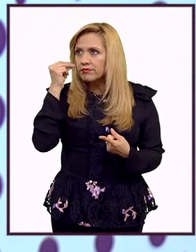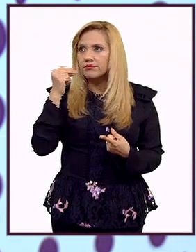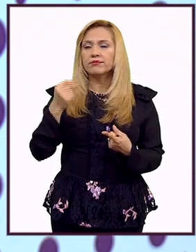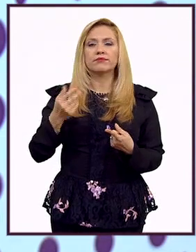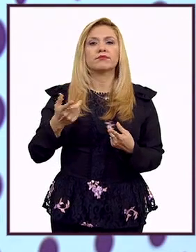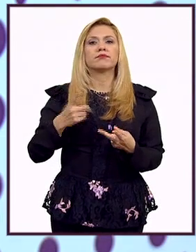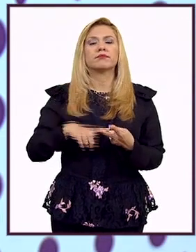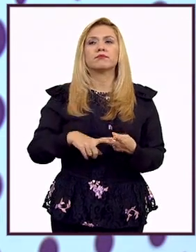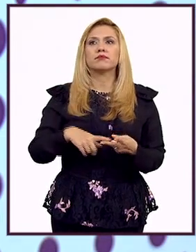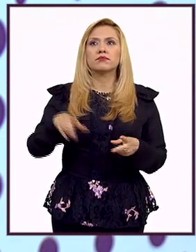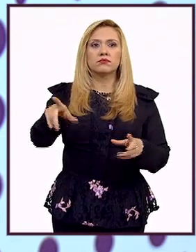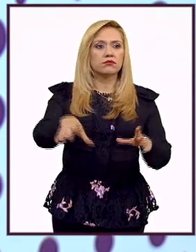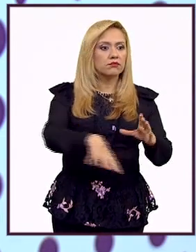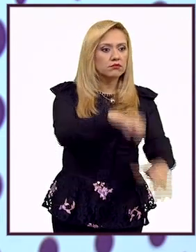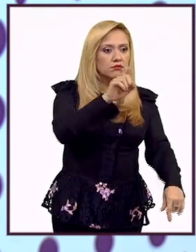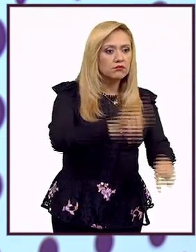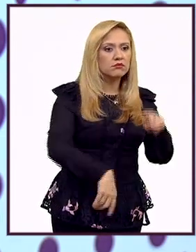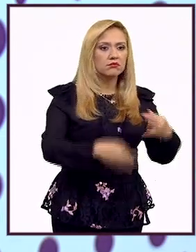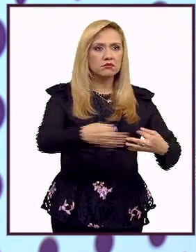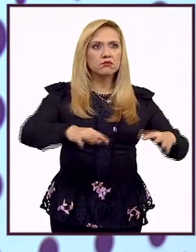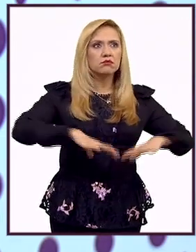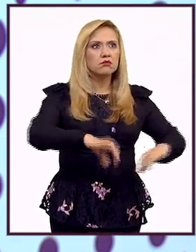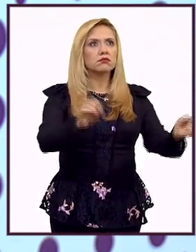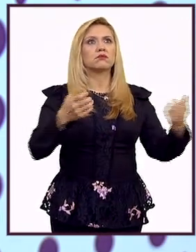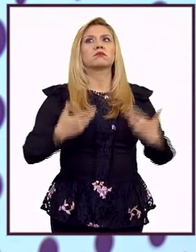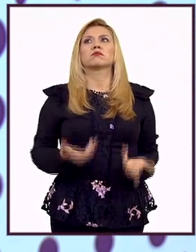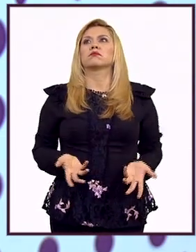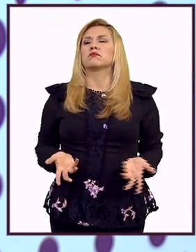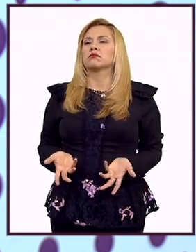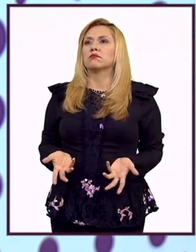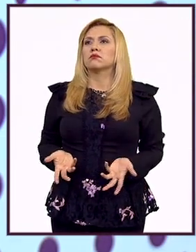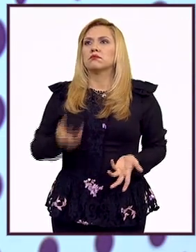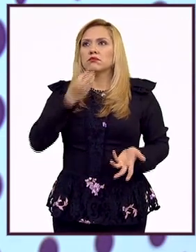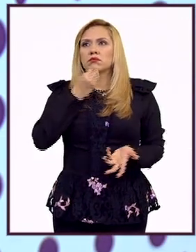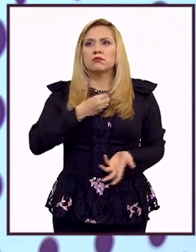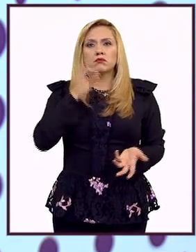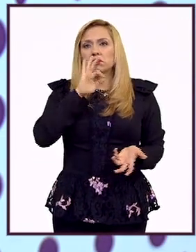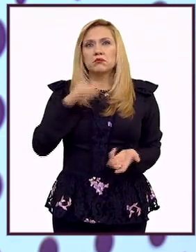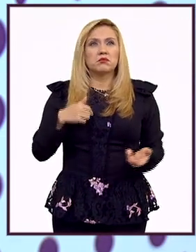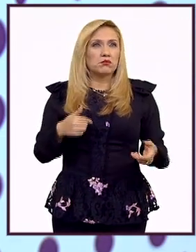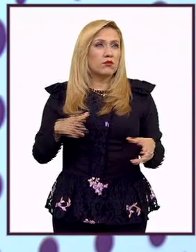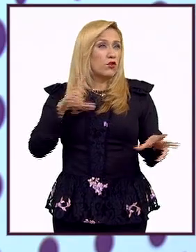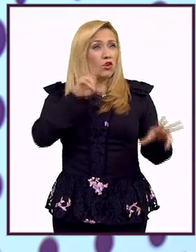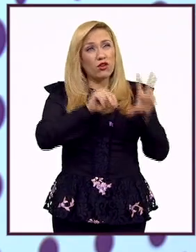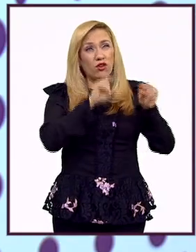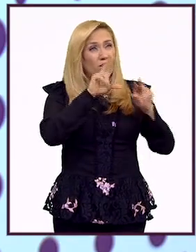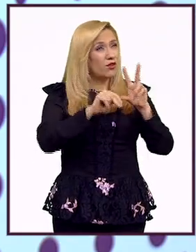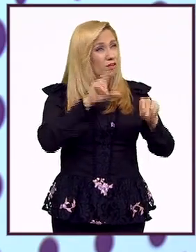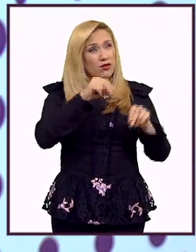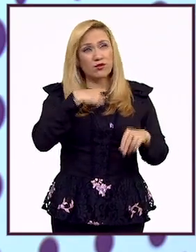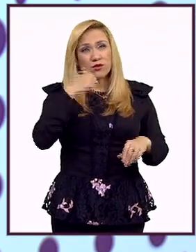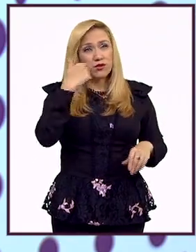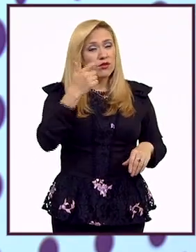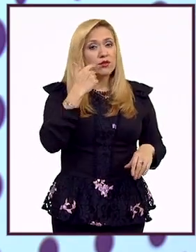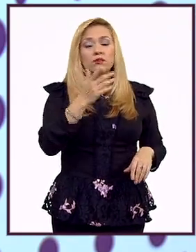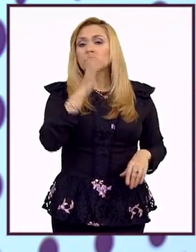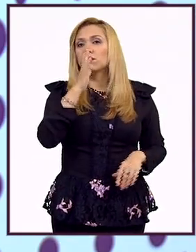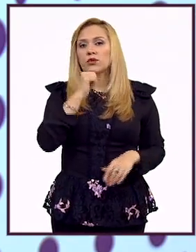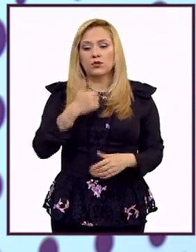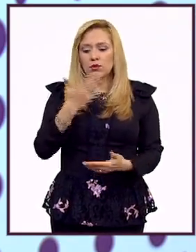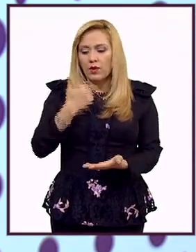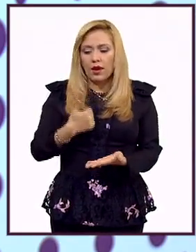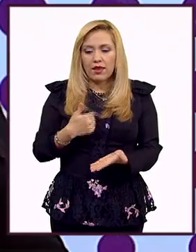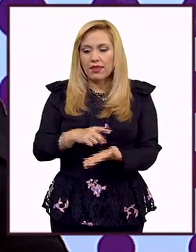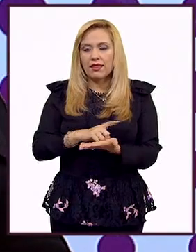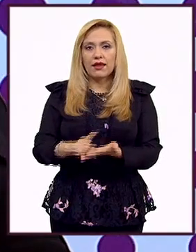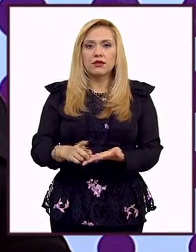extractivos, por disposición de sus recursos naturales, y aunque ellas que se quisieran oponer, no tienen posibilidades, o porque ya sea porque no tienen derecho, o